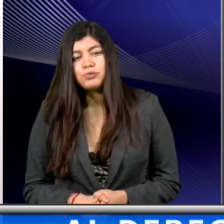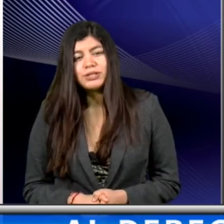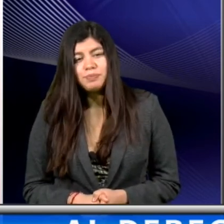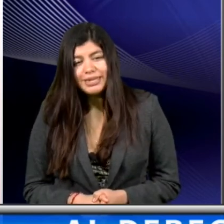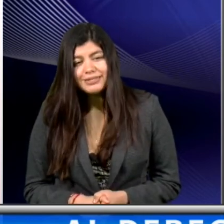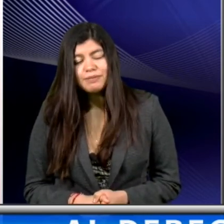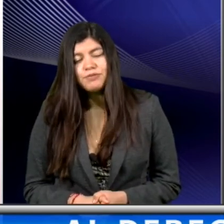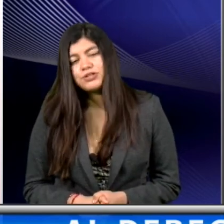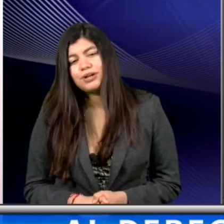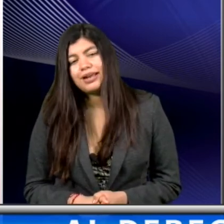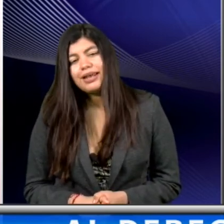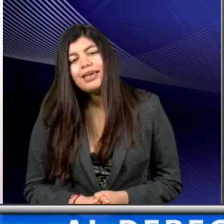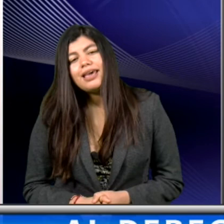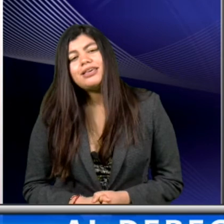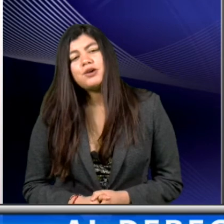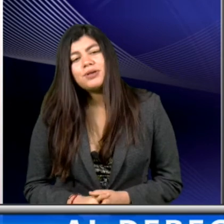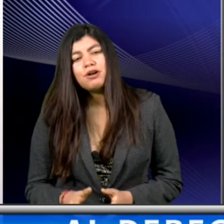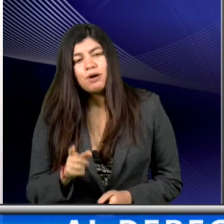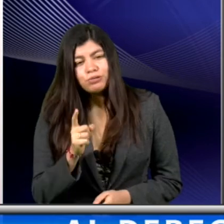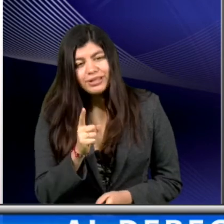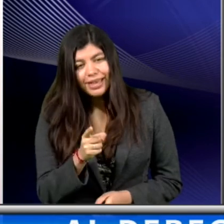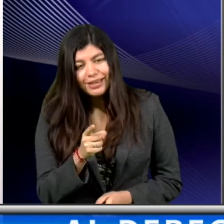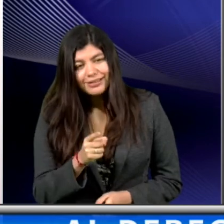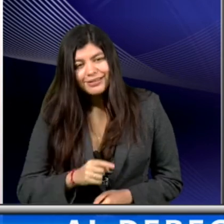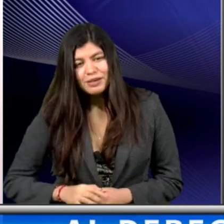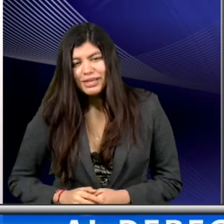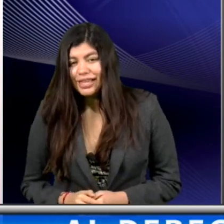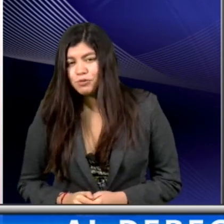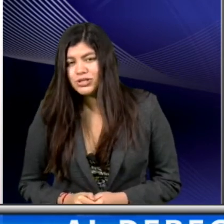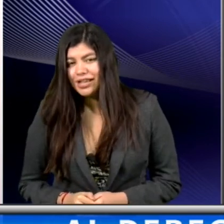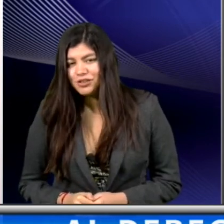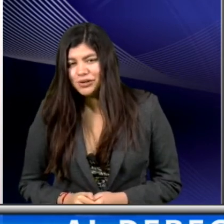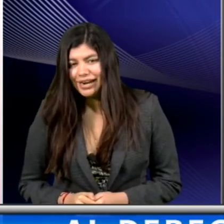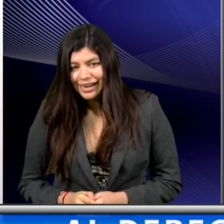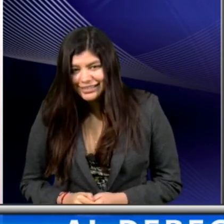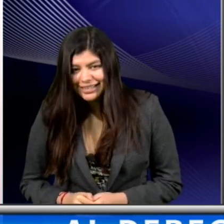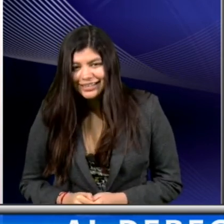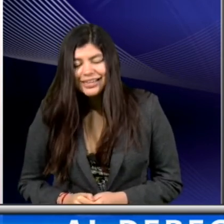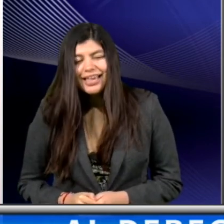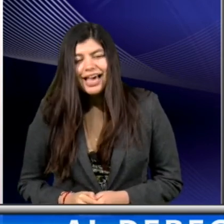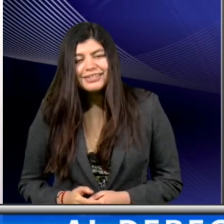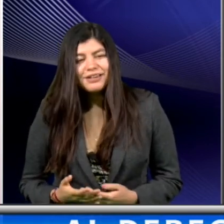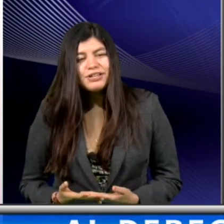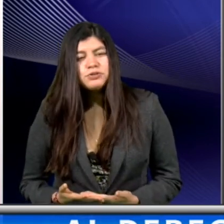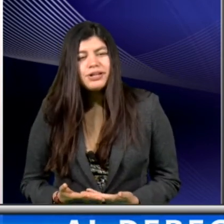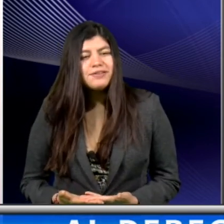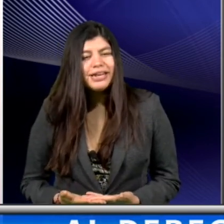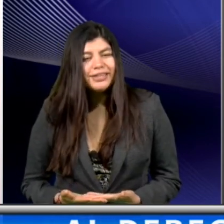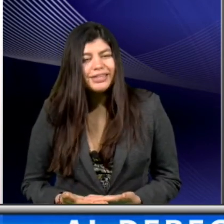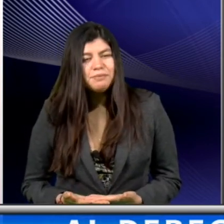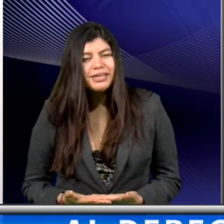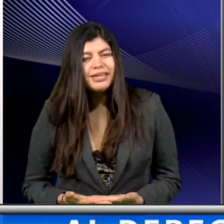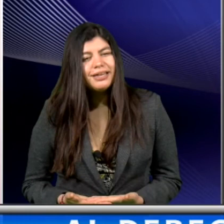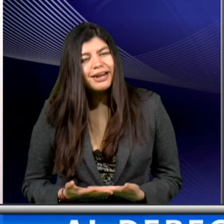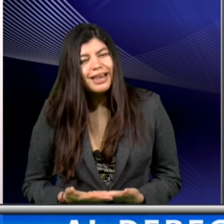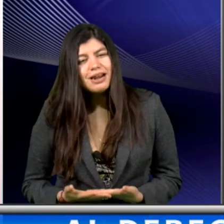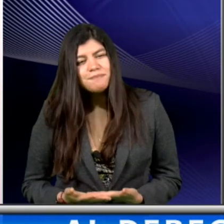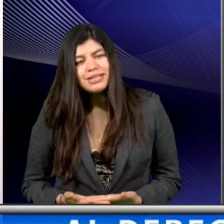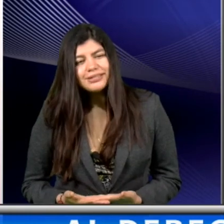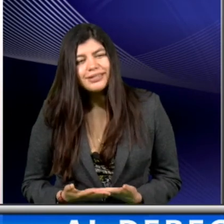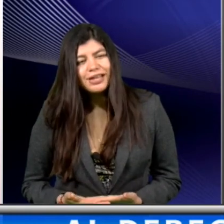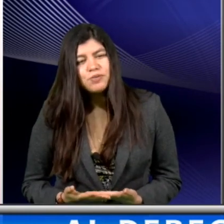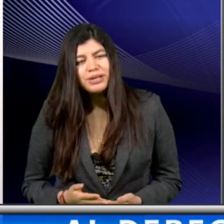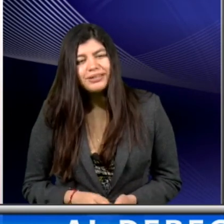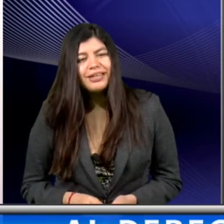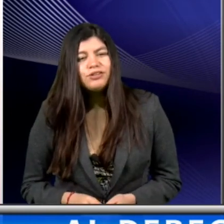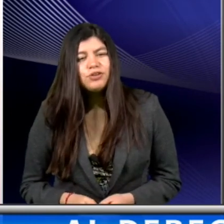conceptos, de su experiencia profesional y ayudarlo a usted, que me está escuchando en la casa, a saber sobrellevar este tema que